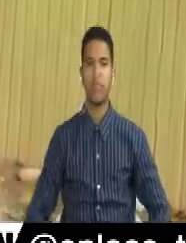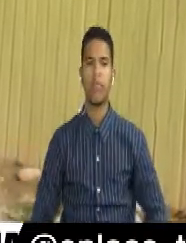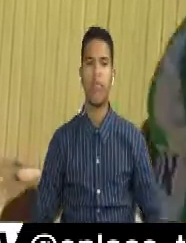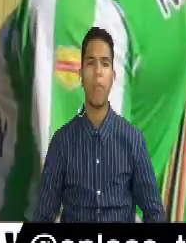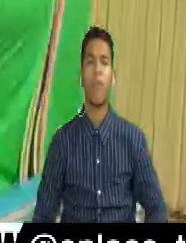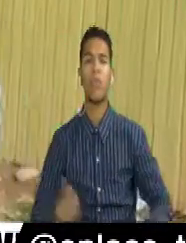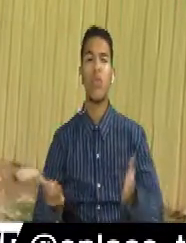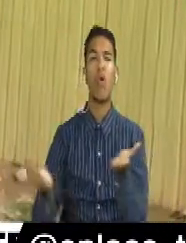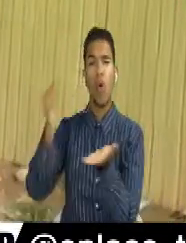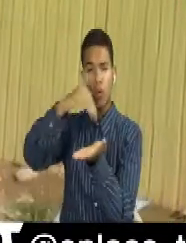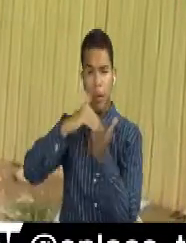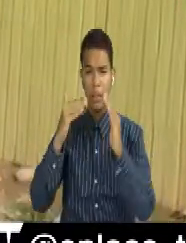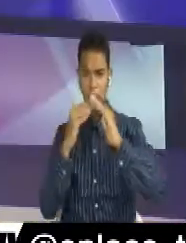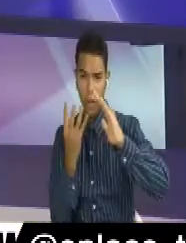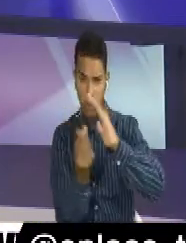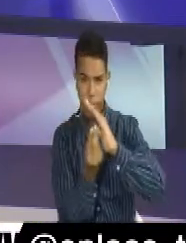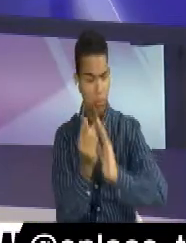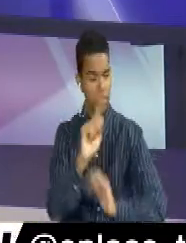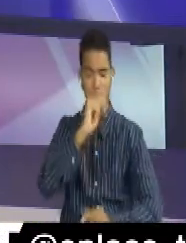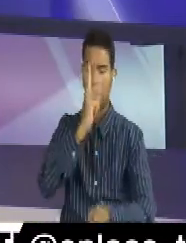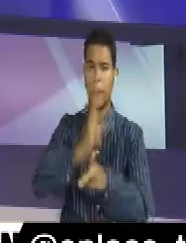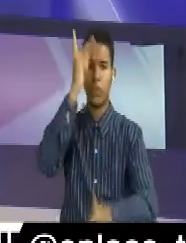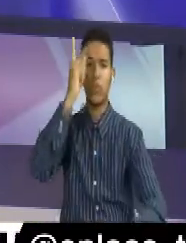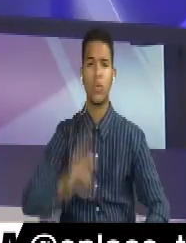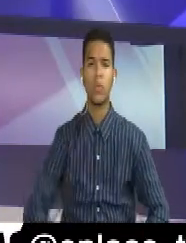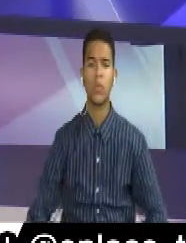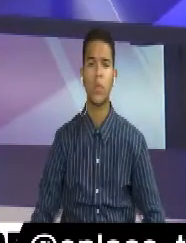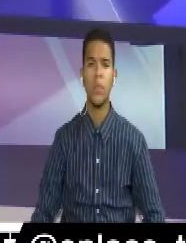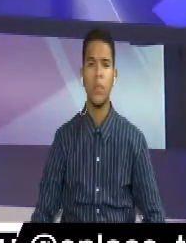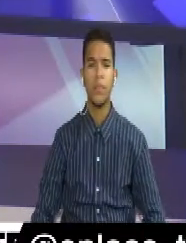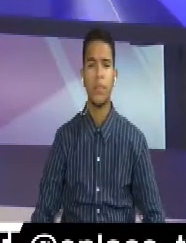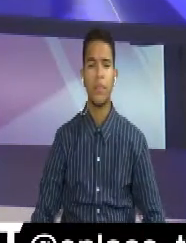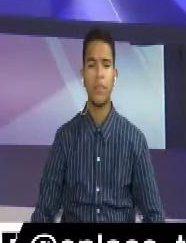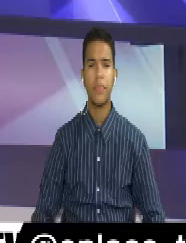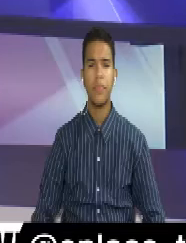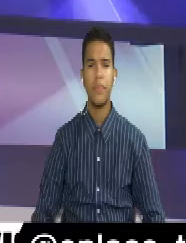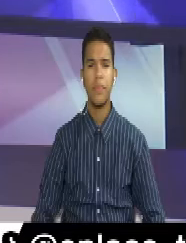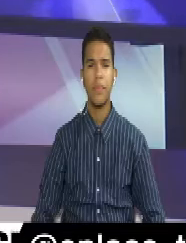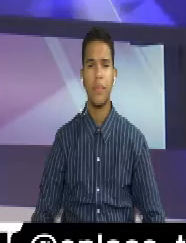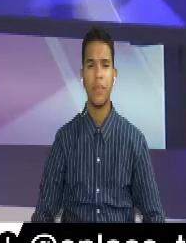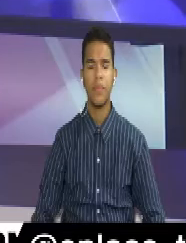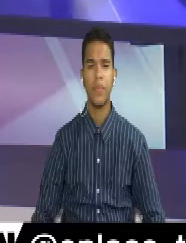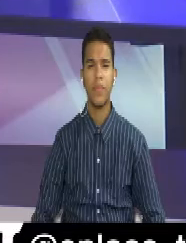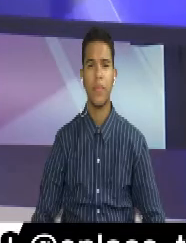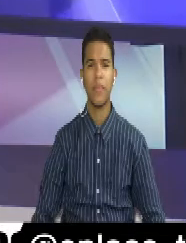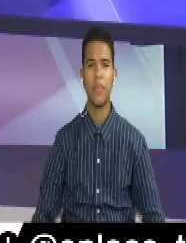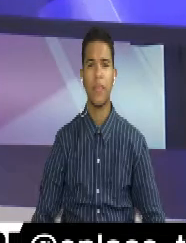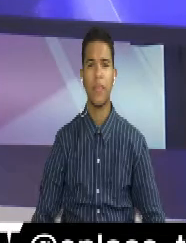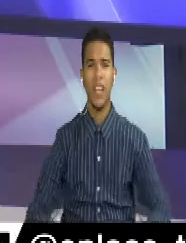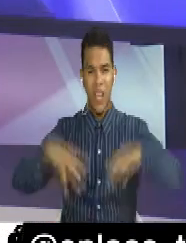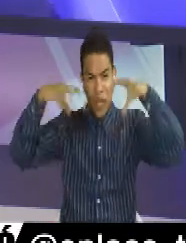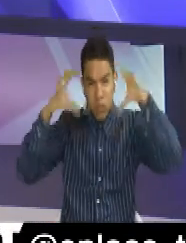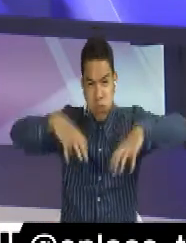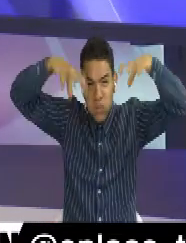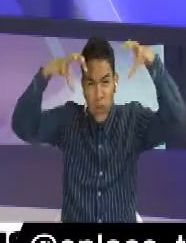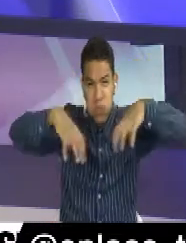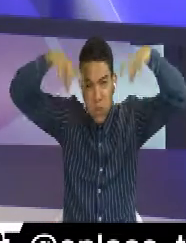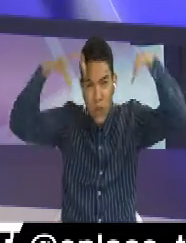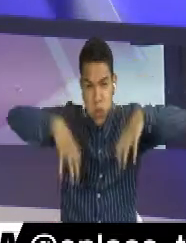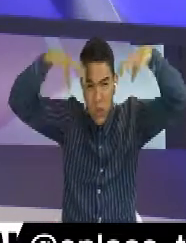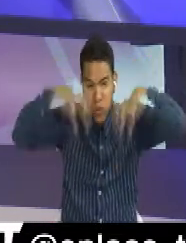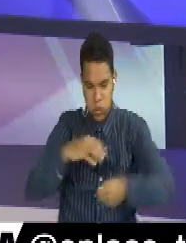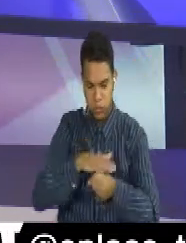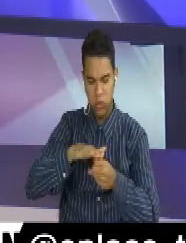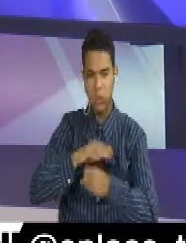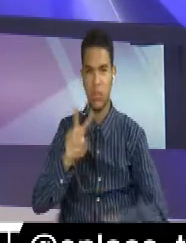zona de alto riesgo. Y familias que lo perdieron todo por el derrumbe de sus viviendas en el barrio La Victoria fueron visitadas por el alcalde